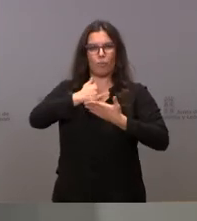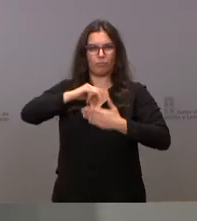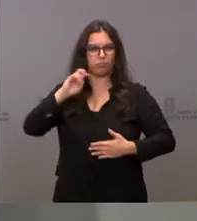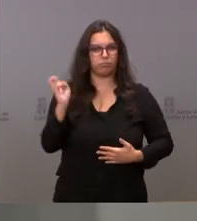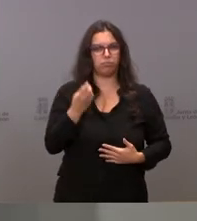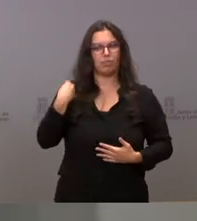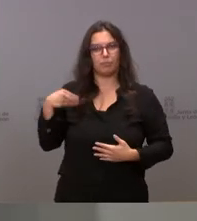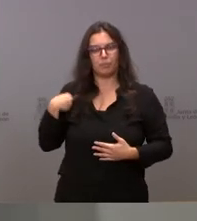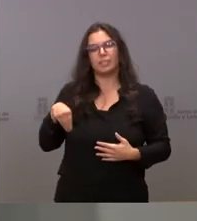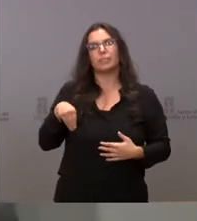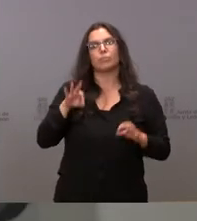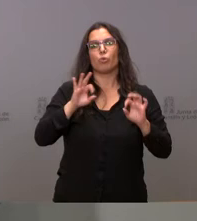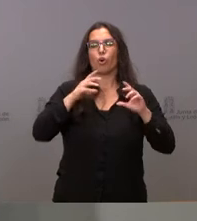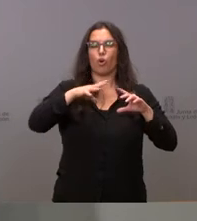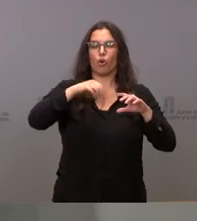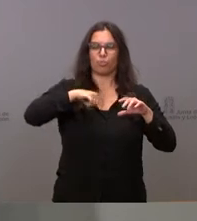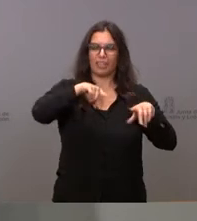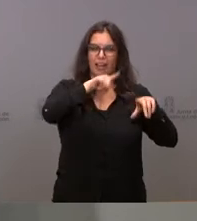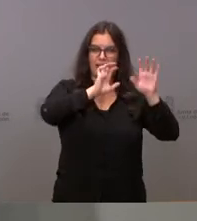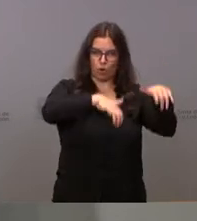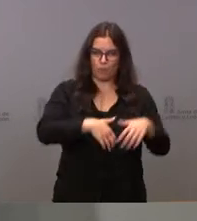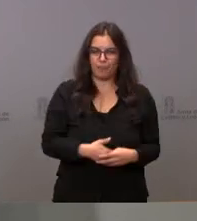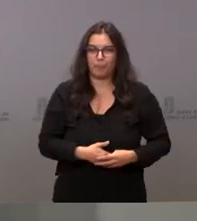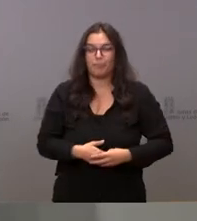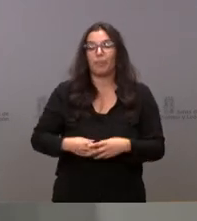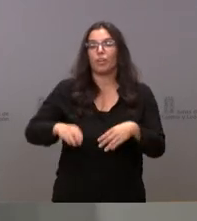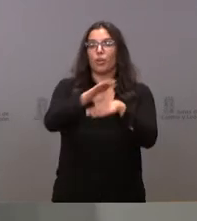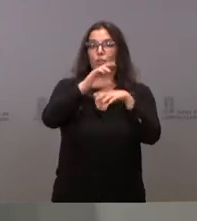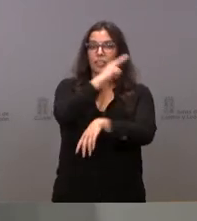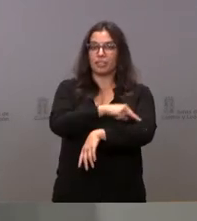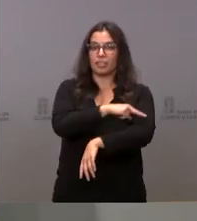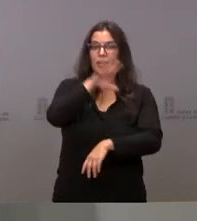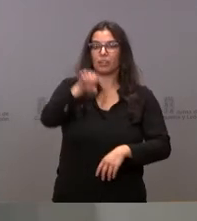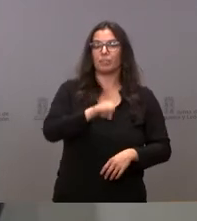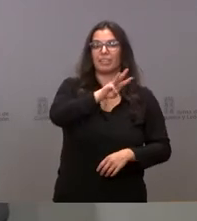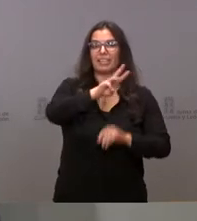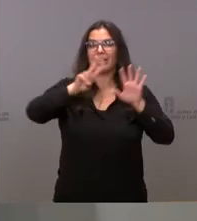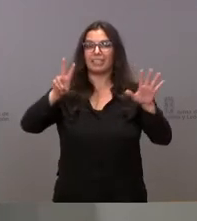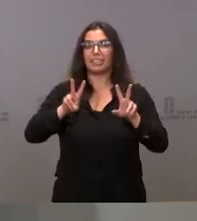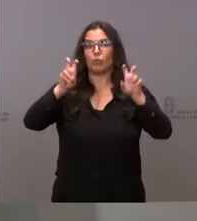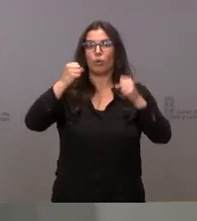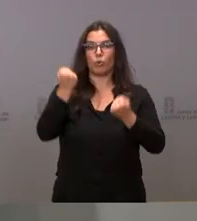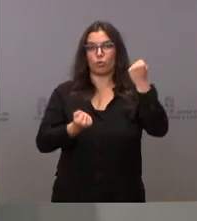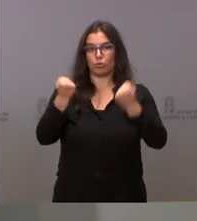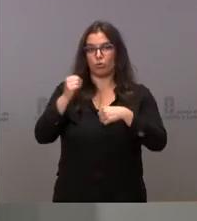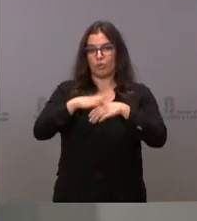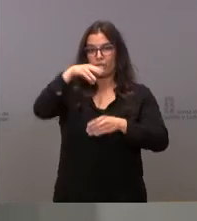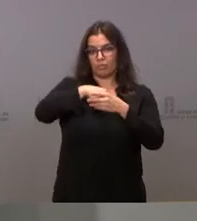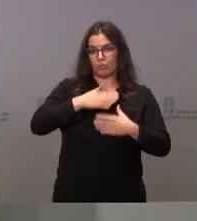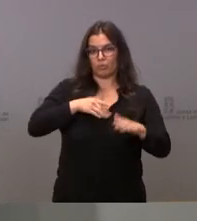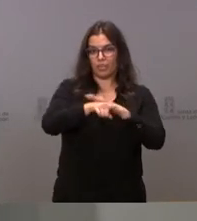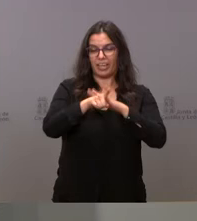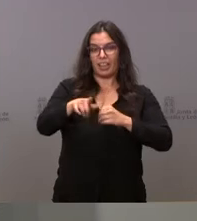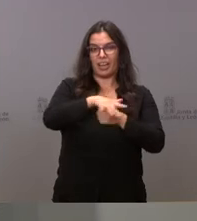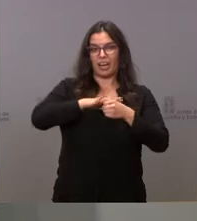Asistencial Universitario de León. La Consejería de Sanidad adquiere 37 nuevos coches para la flota de vehículos de la Gerencia